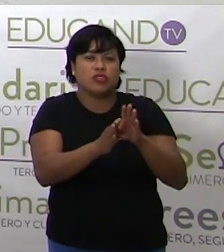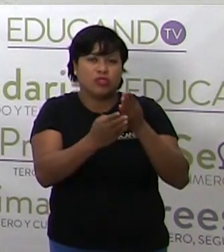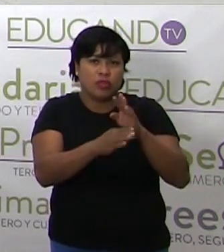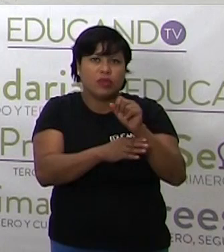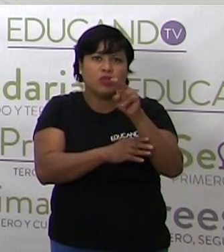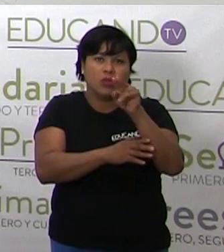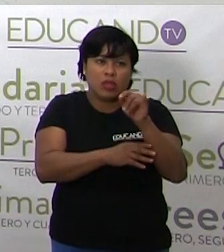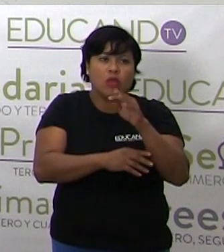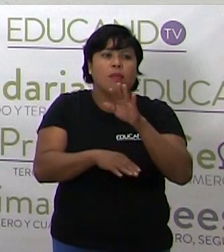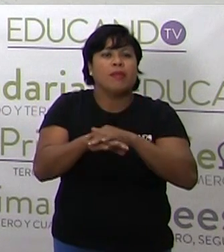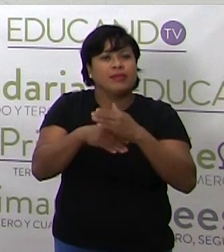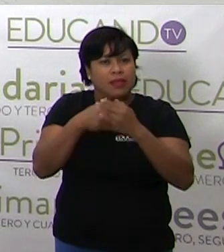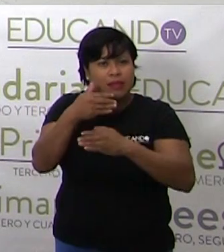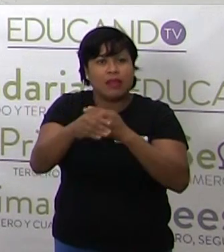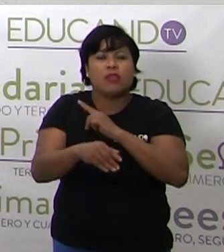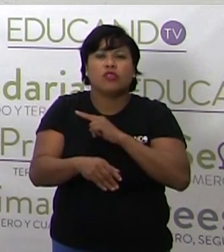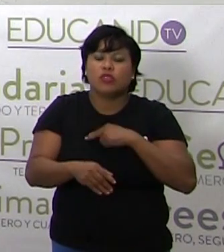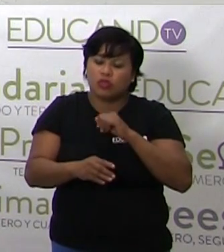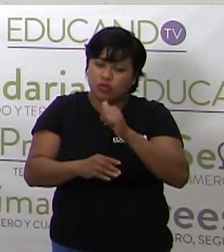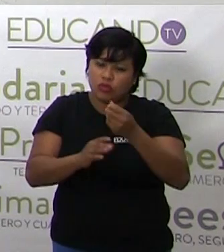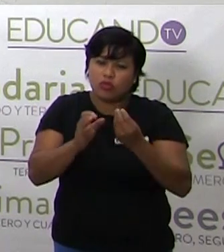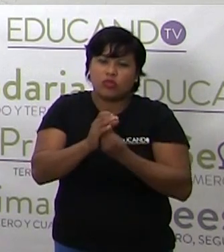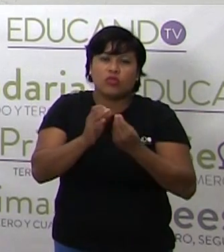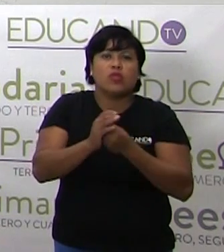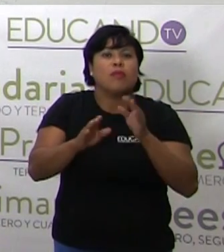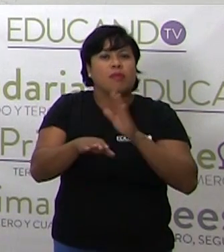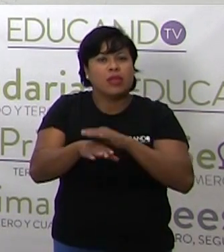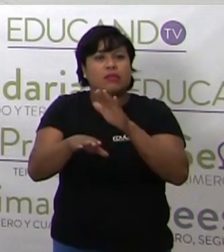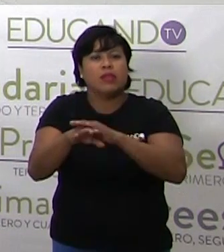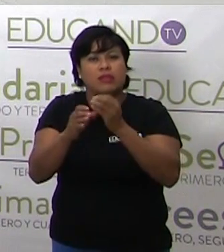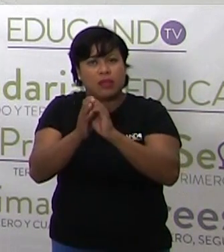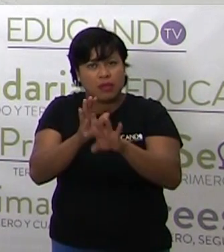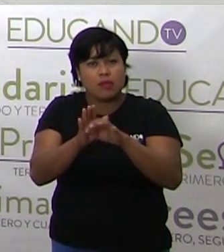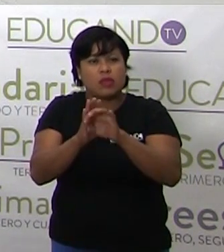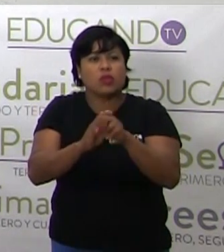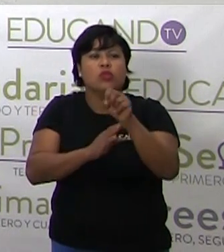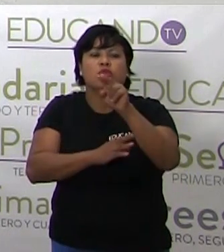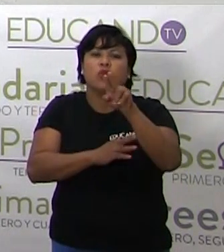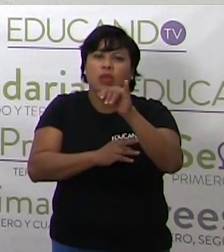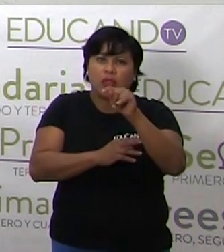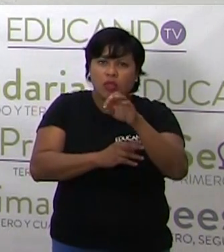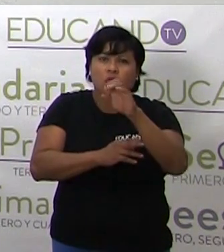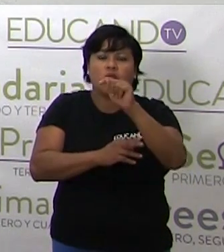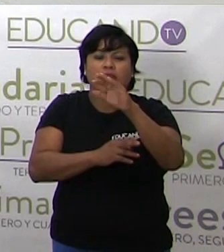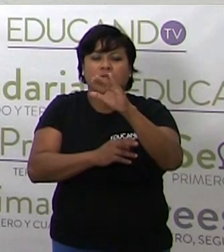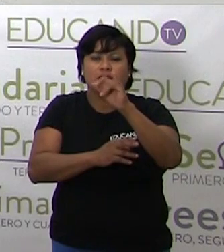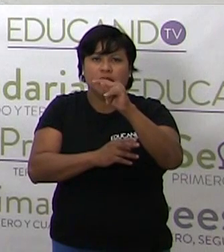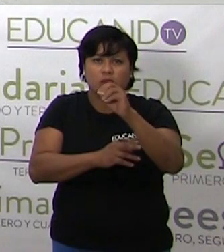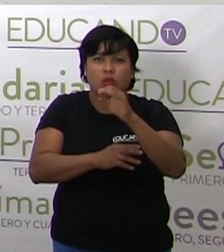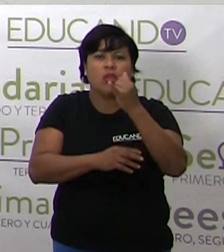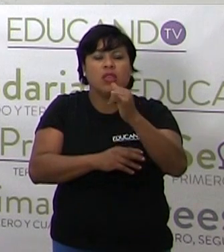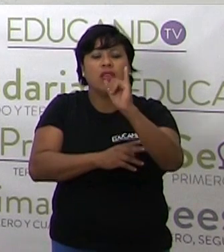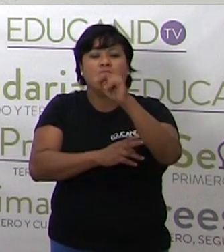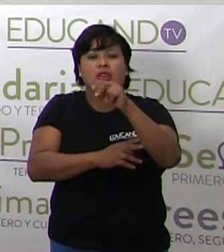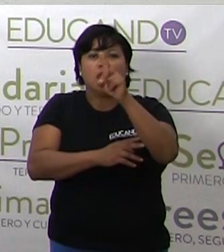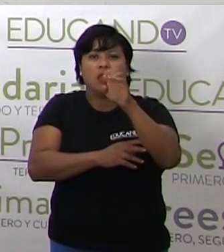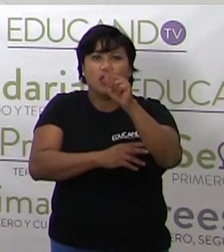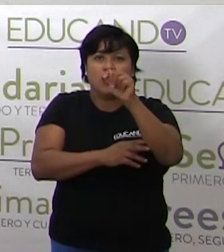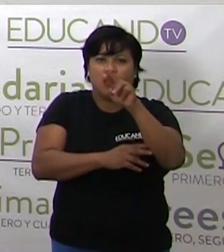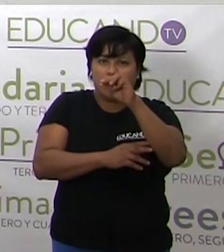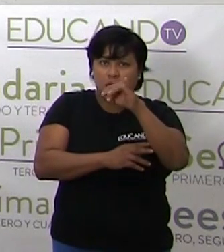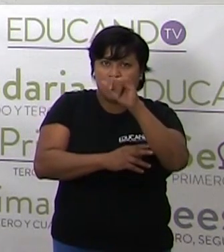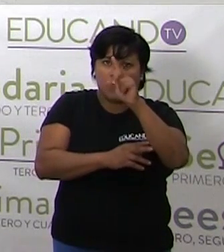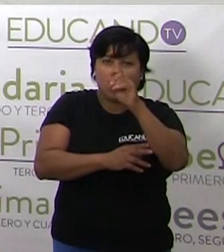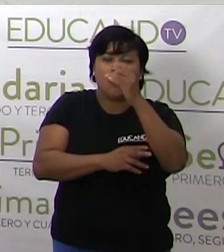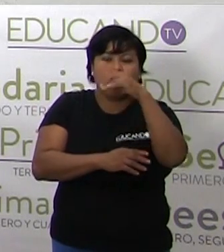Más adelante vamos a ver en otras sesiones más ejemplos de sujeto tácito y de sujeto indeterminado para que les